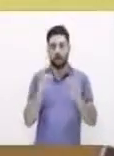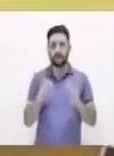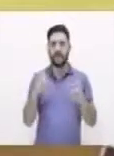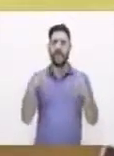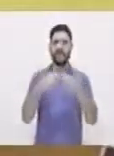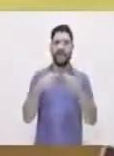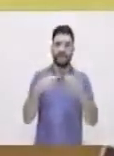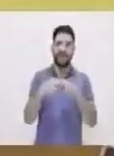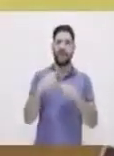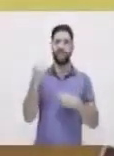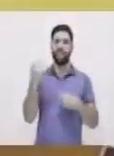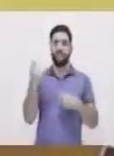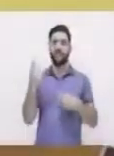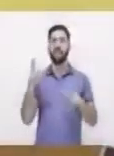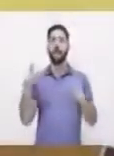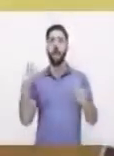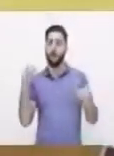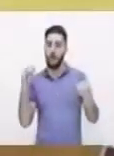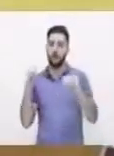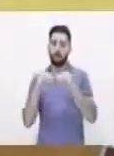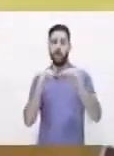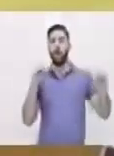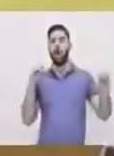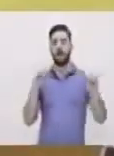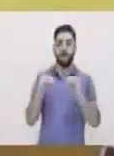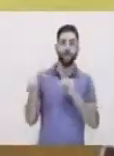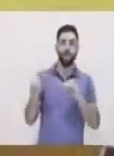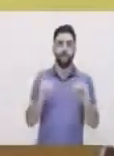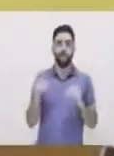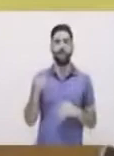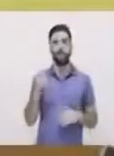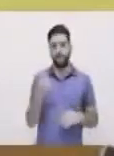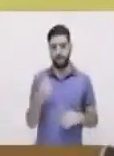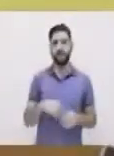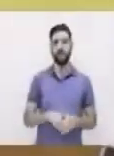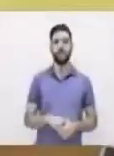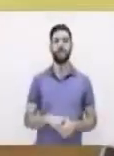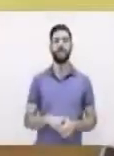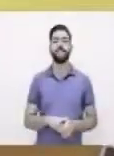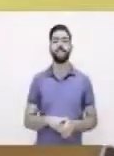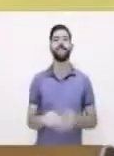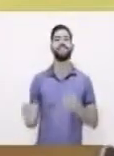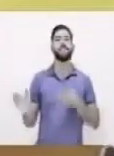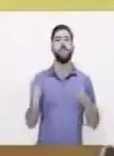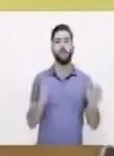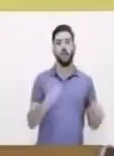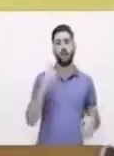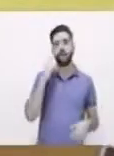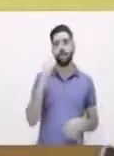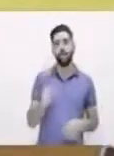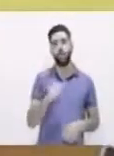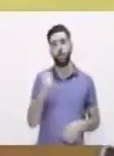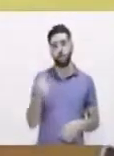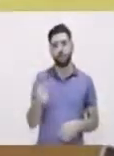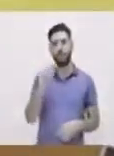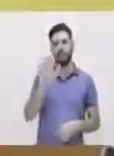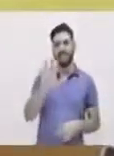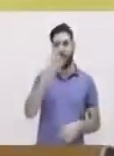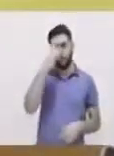el uno al otro, no terminaron como un solo cuerpo. Veamos ahora con monedas más pequeñas.